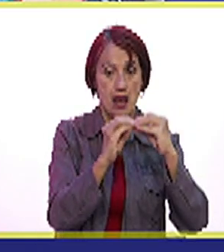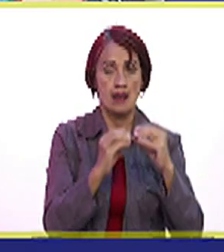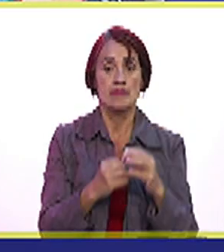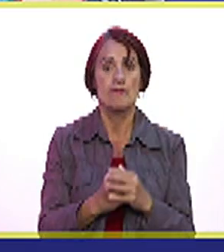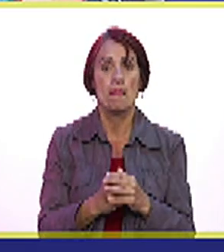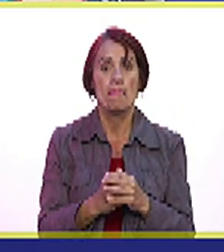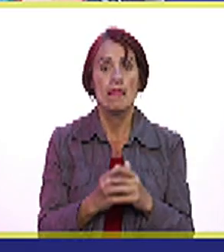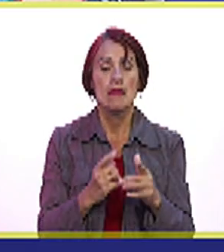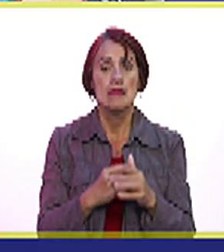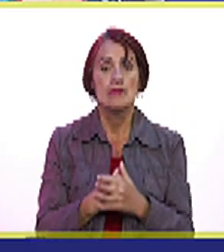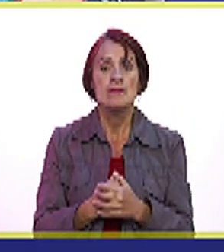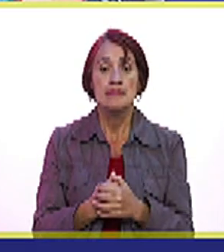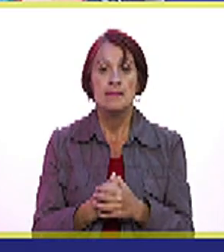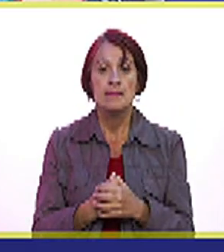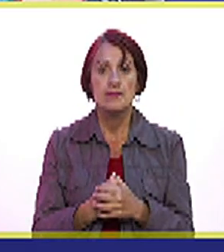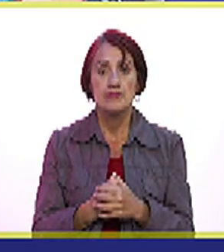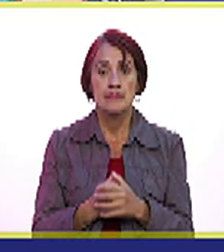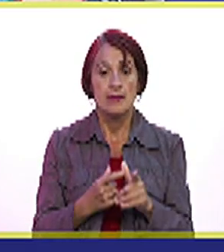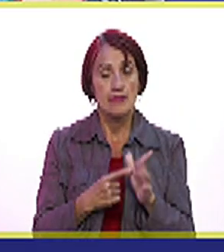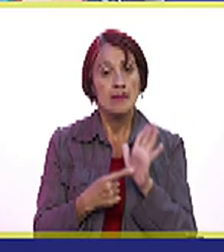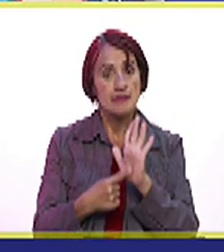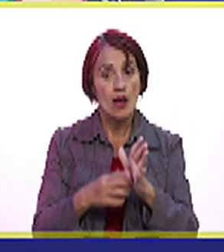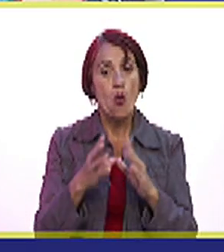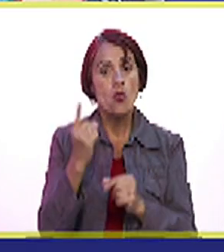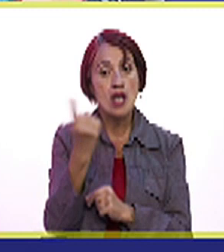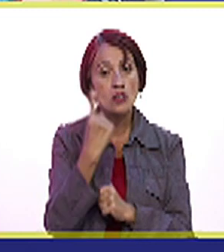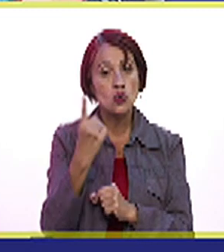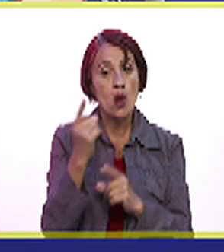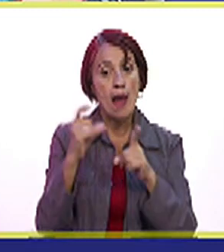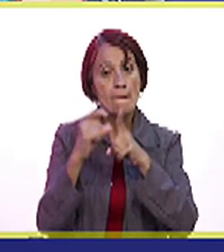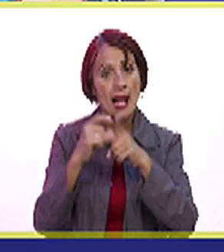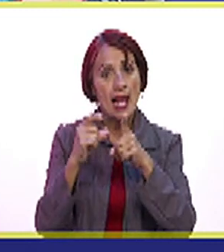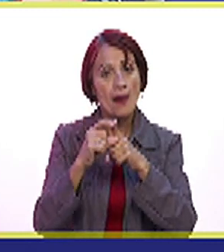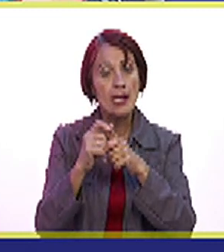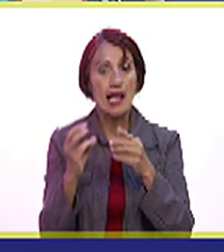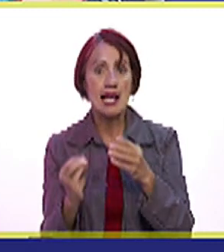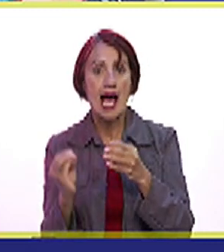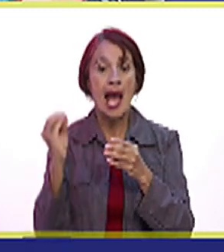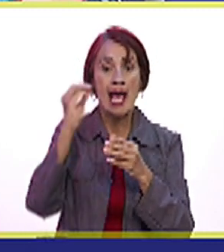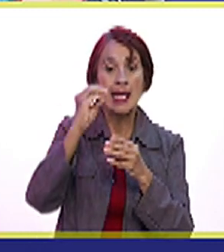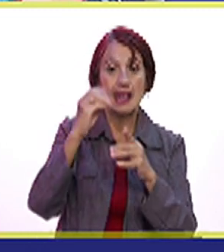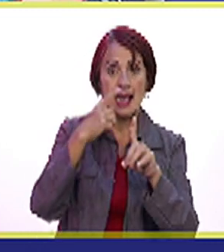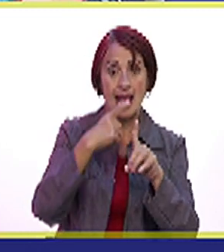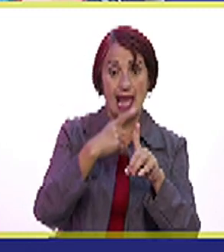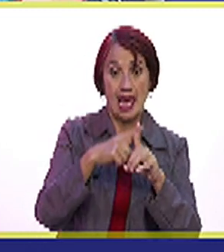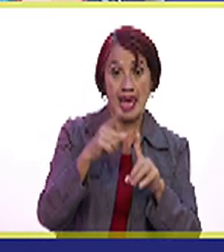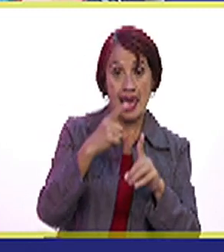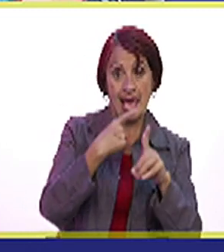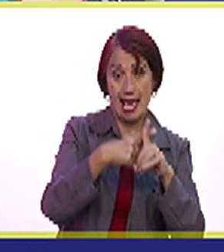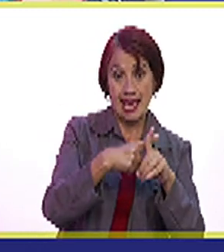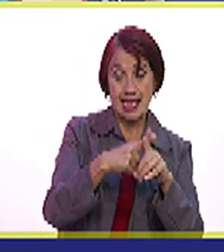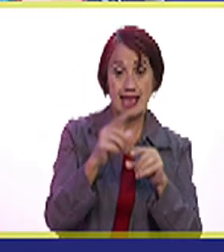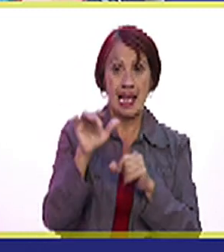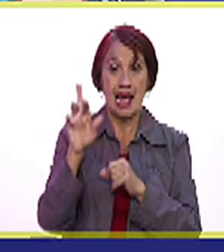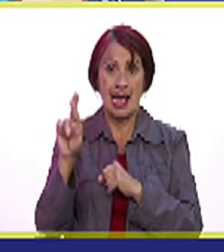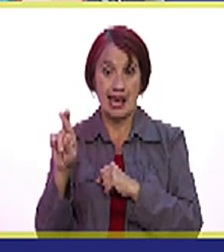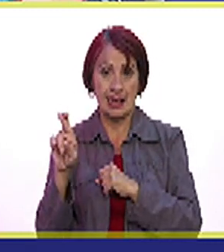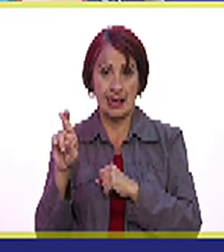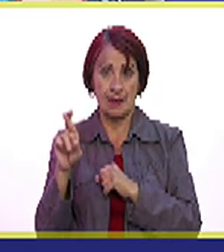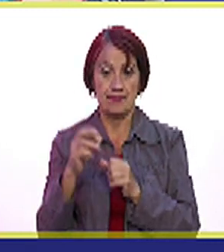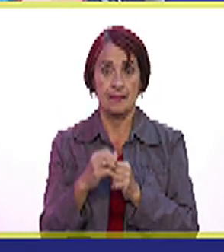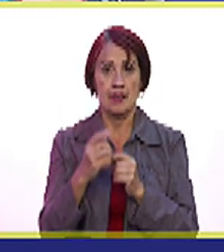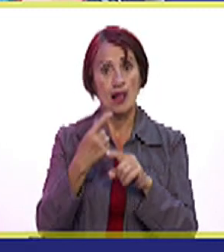formamos faster. ¿Okay? Esto tiene una sola sílaba, termina en T, le agregamos la E y la R. Y el comparativo le agregamos